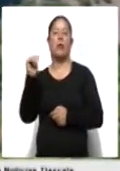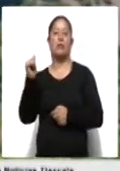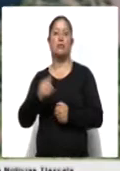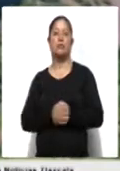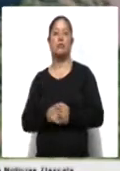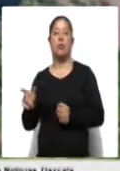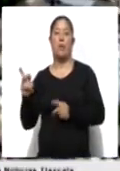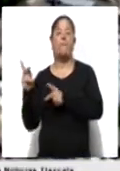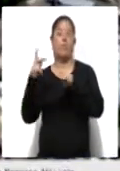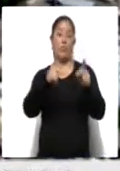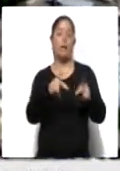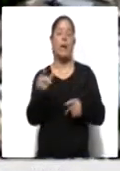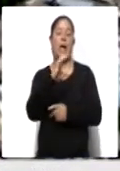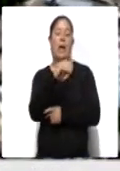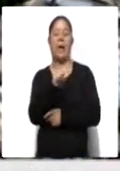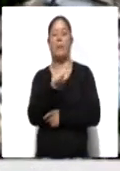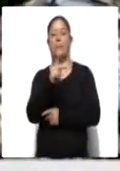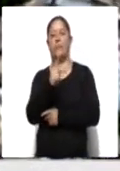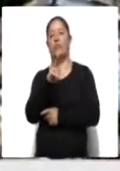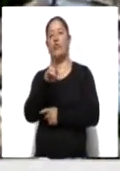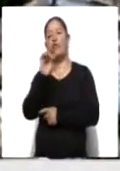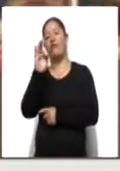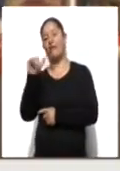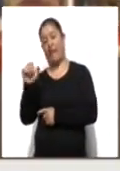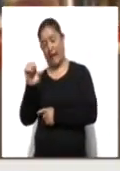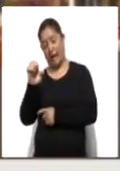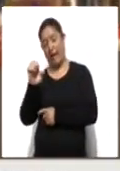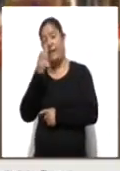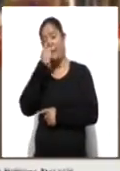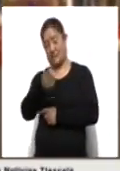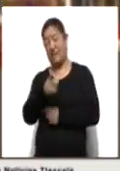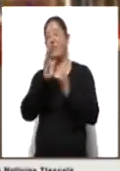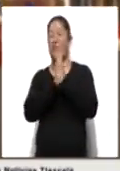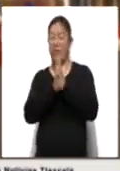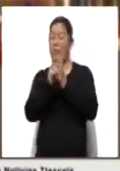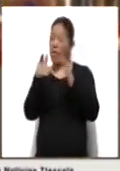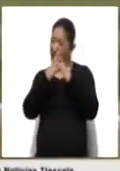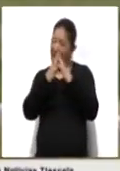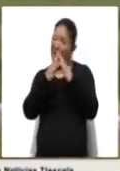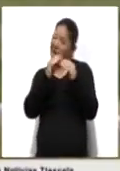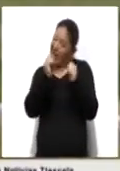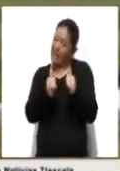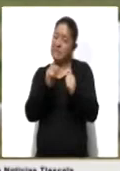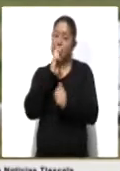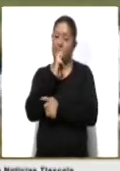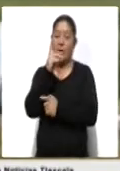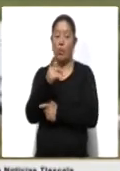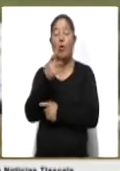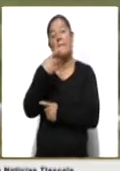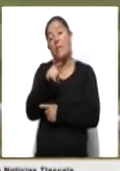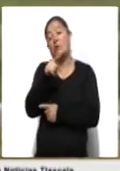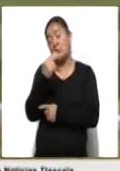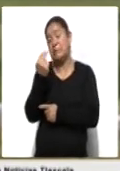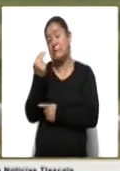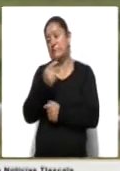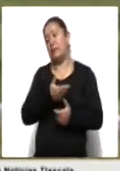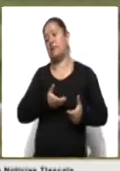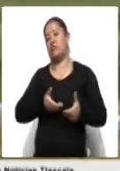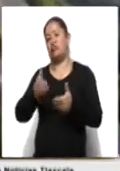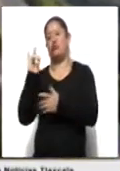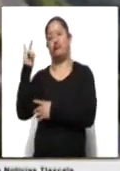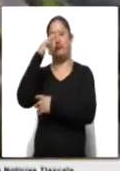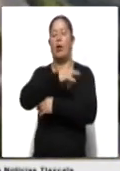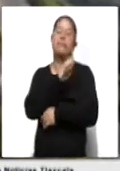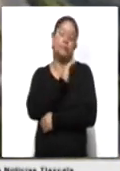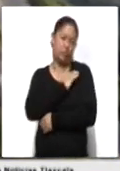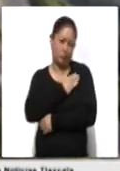cargo. Aunque Capufe recomienda quedarse en casa y solo realizar viajes si es indispensable, informó que se estima un aumento en el foro vehicular